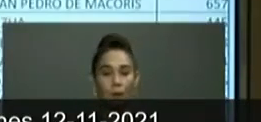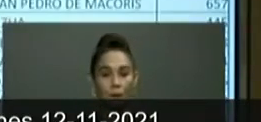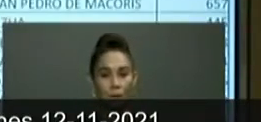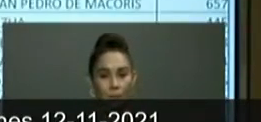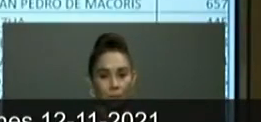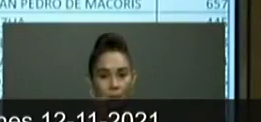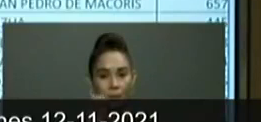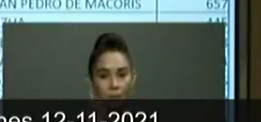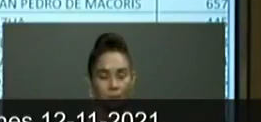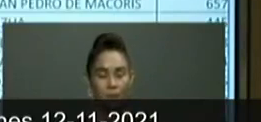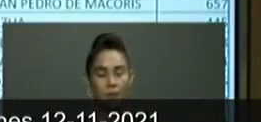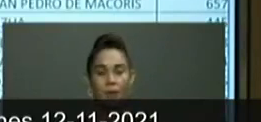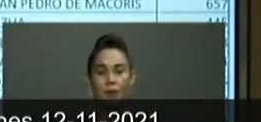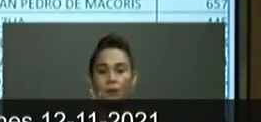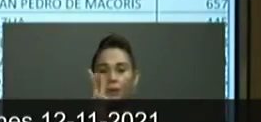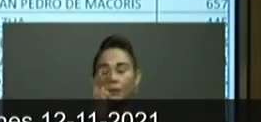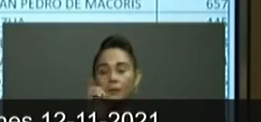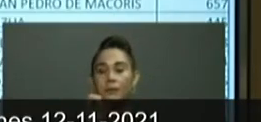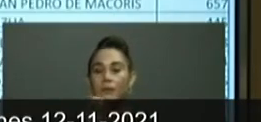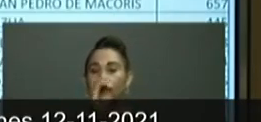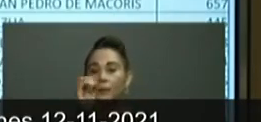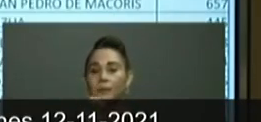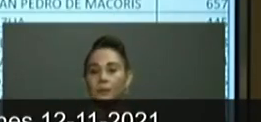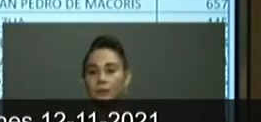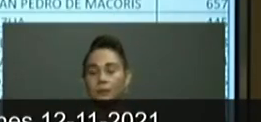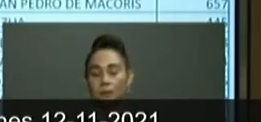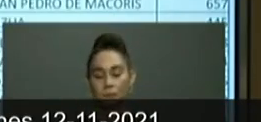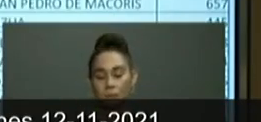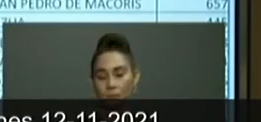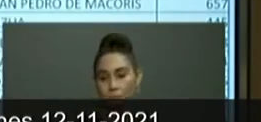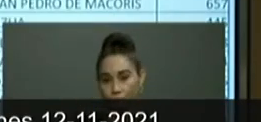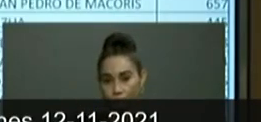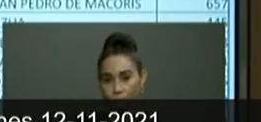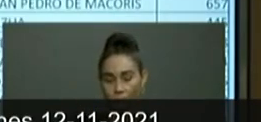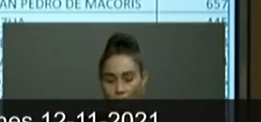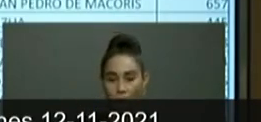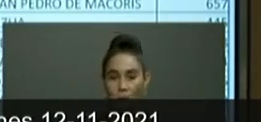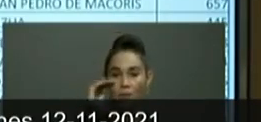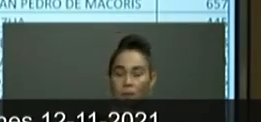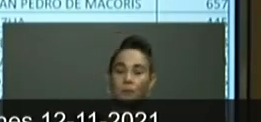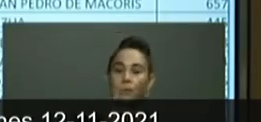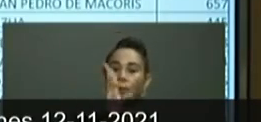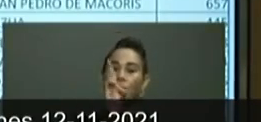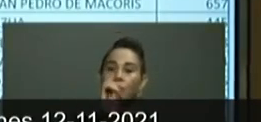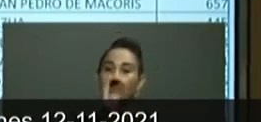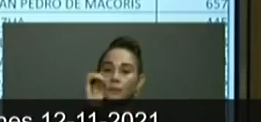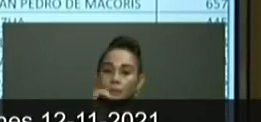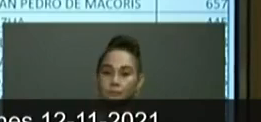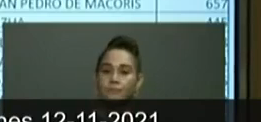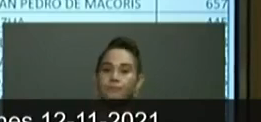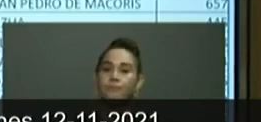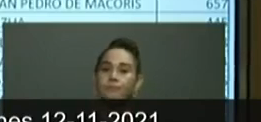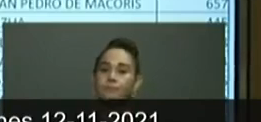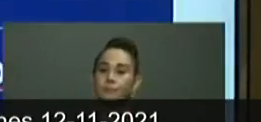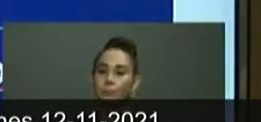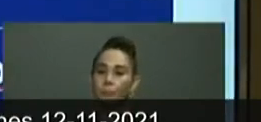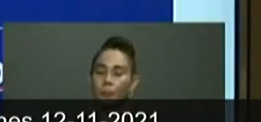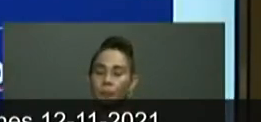Mao se comportaba en un 60% de los partos que se hacían, subió a un 70%.